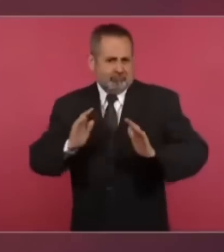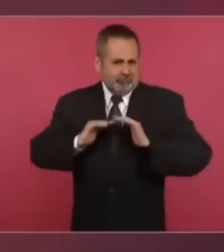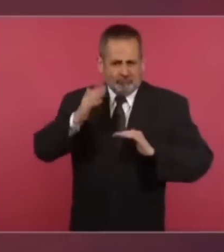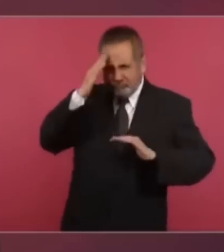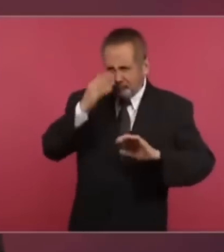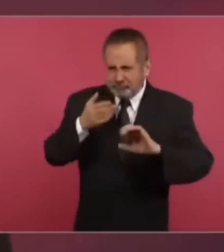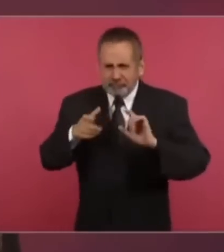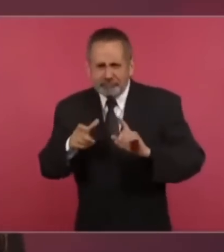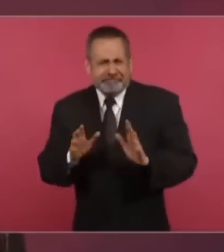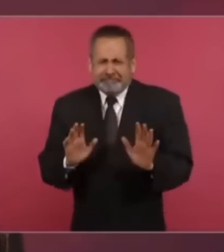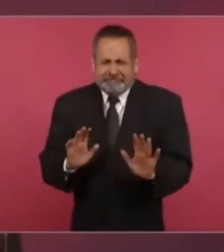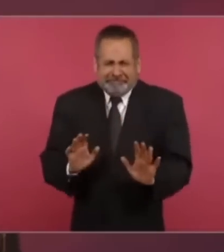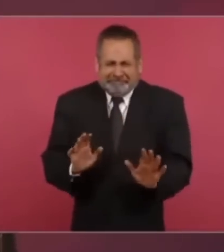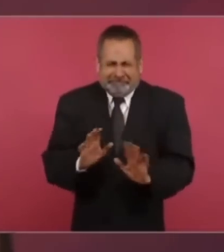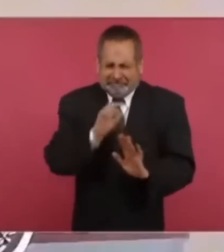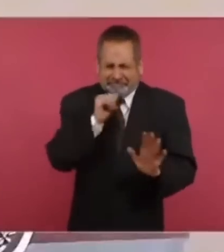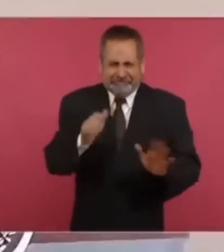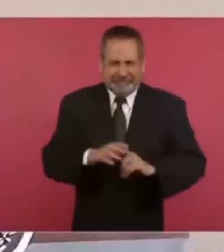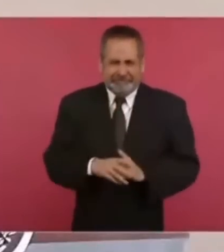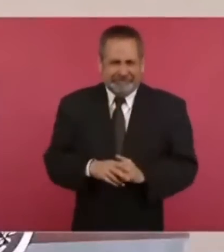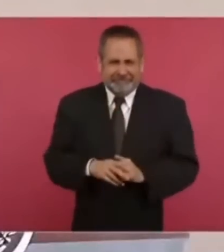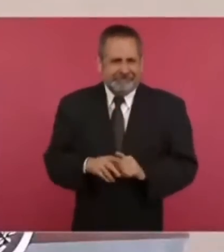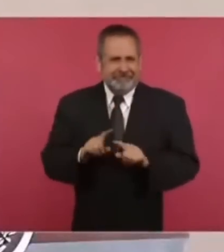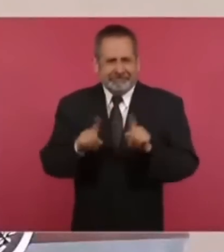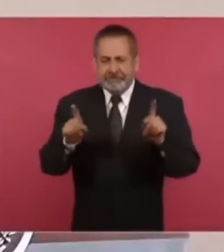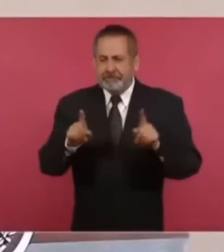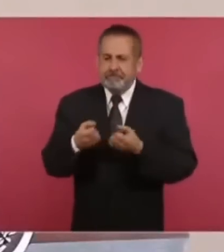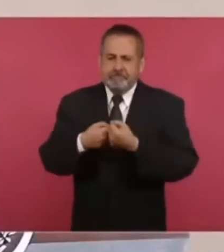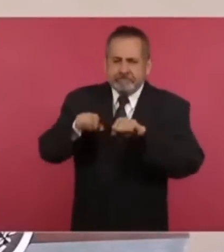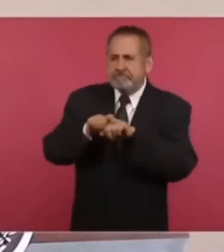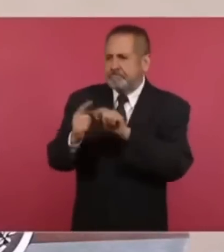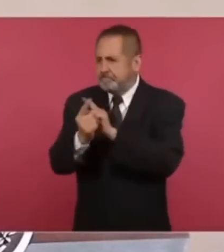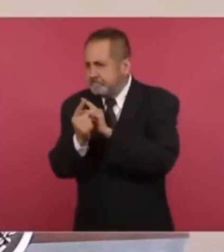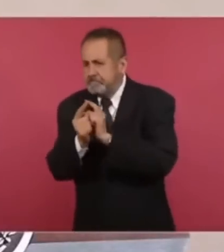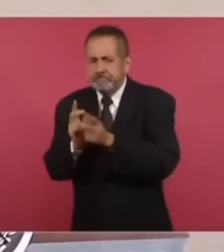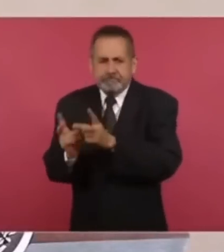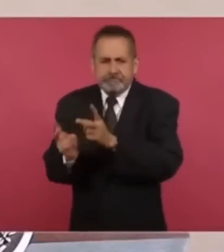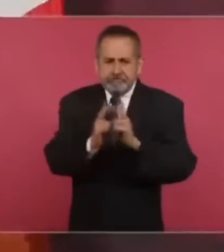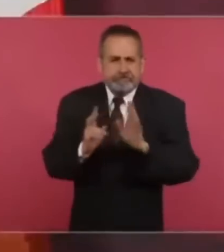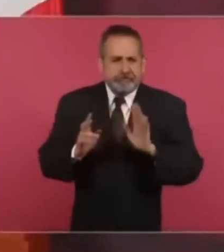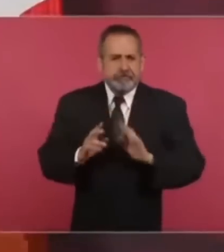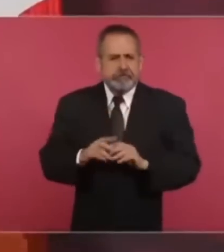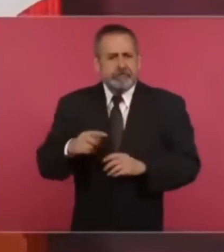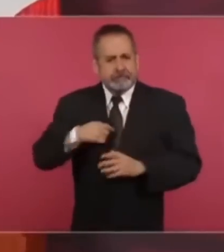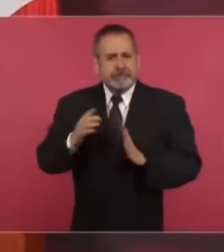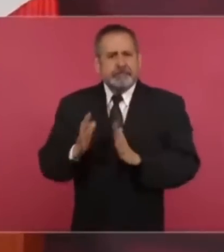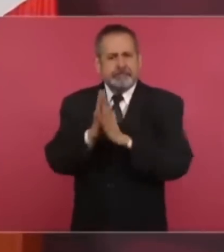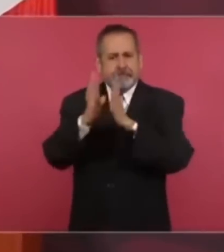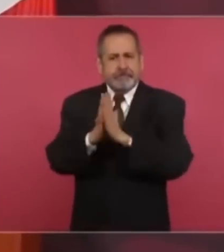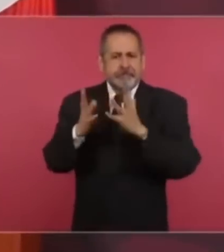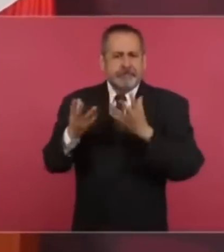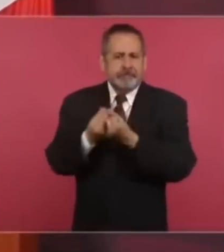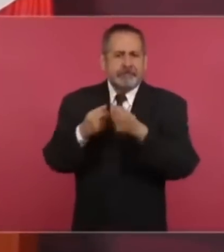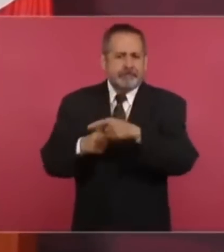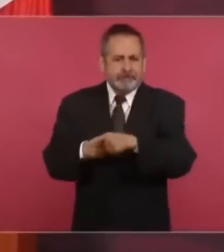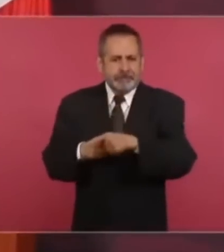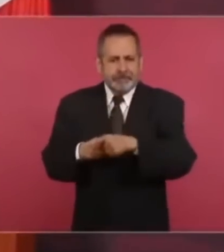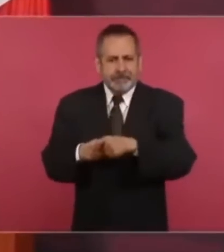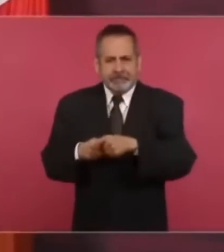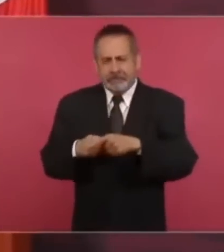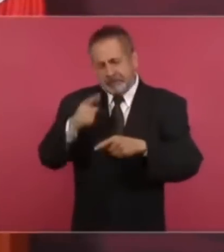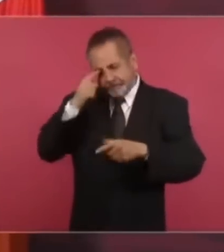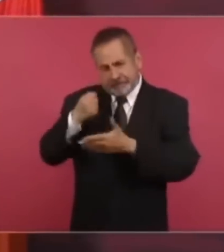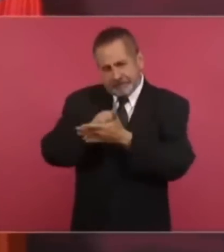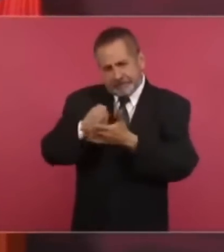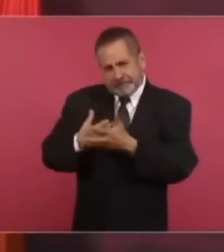al contrario, todo ha sido pues social y hemos participado pues en el